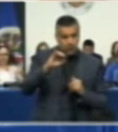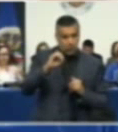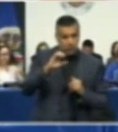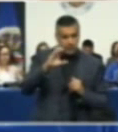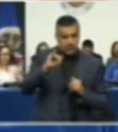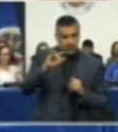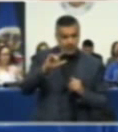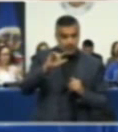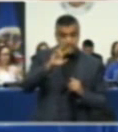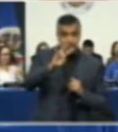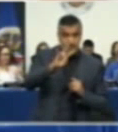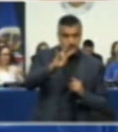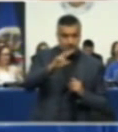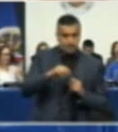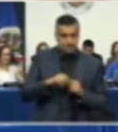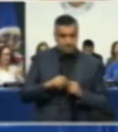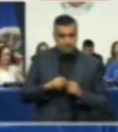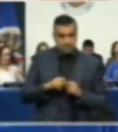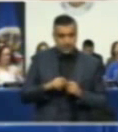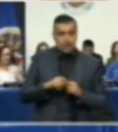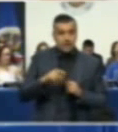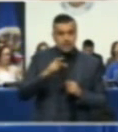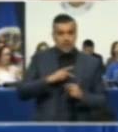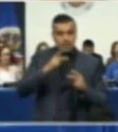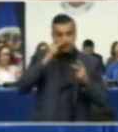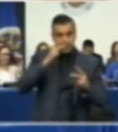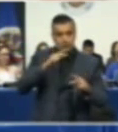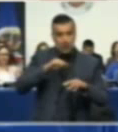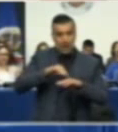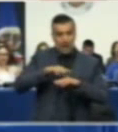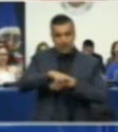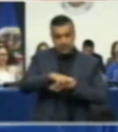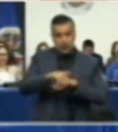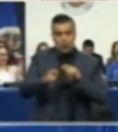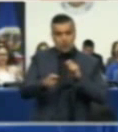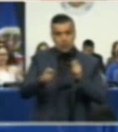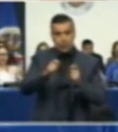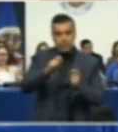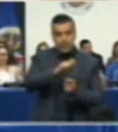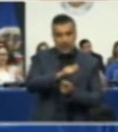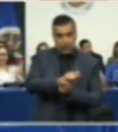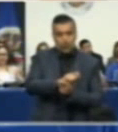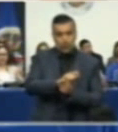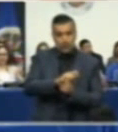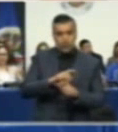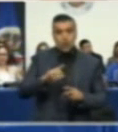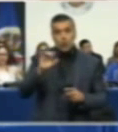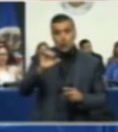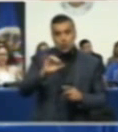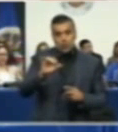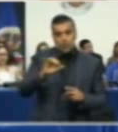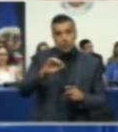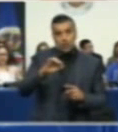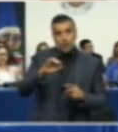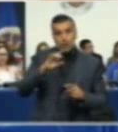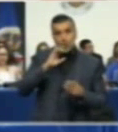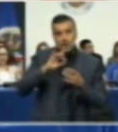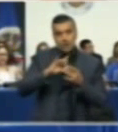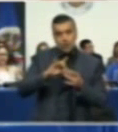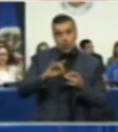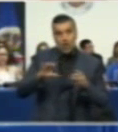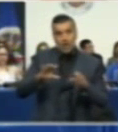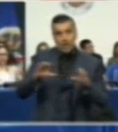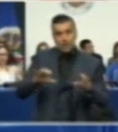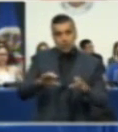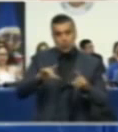Civil, 7 para ser precisos, se han visto afectados, modificados implícitamente, como son los referidos a la